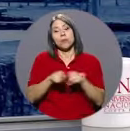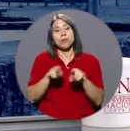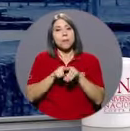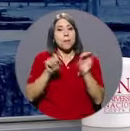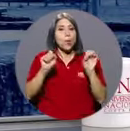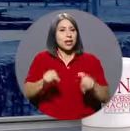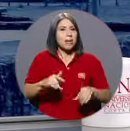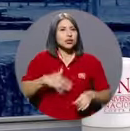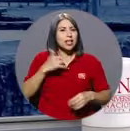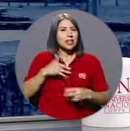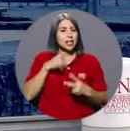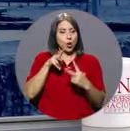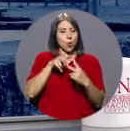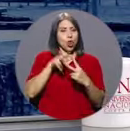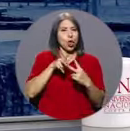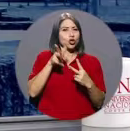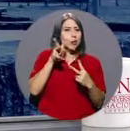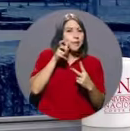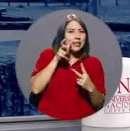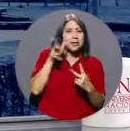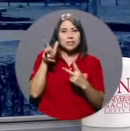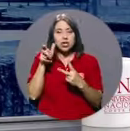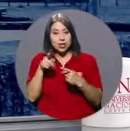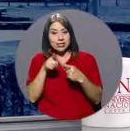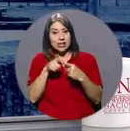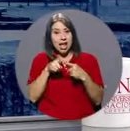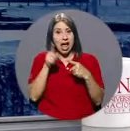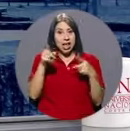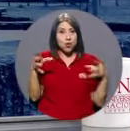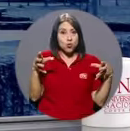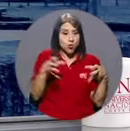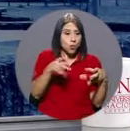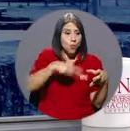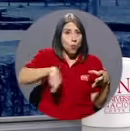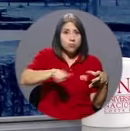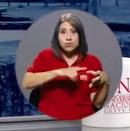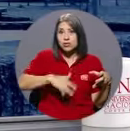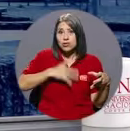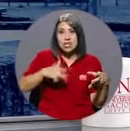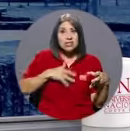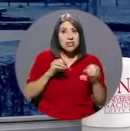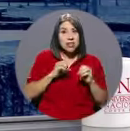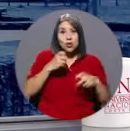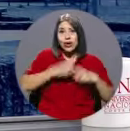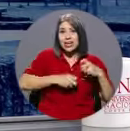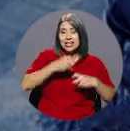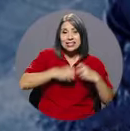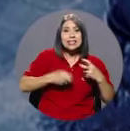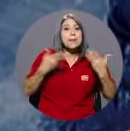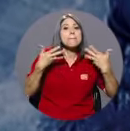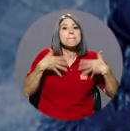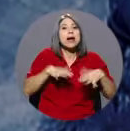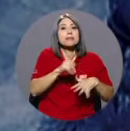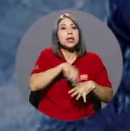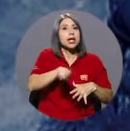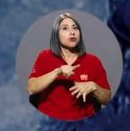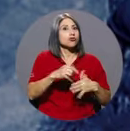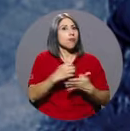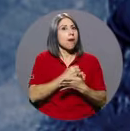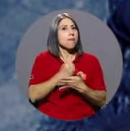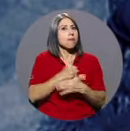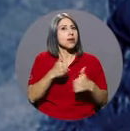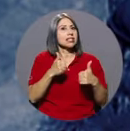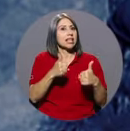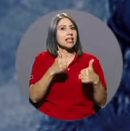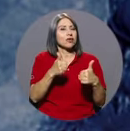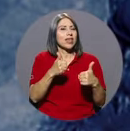incluso sentir dos percepciones. Hay un grupo de población que en realidad no está sintiendo crisis y más bien les está yendo bien,